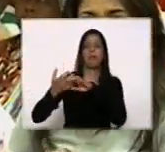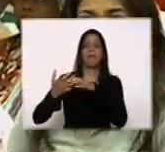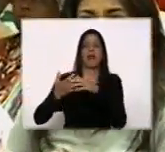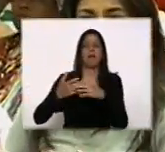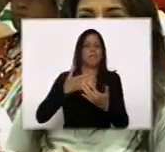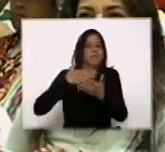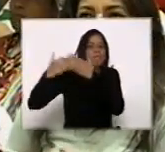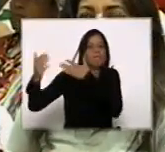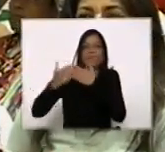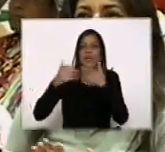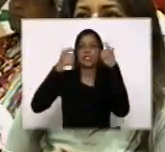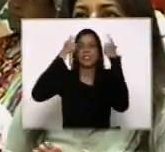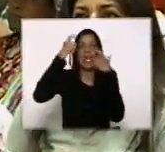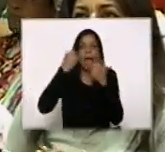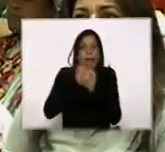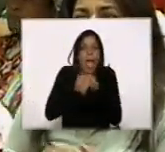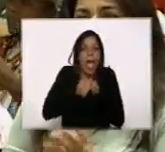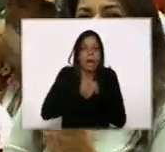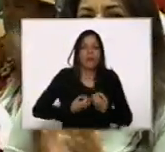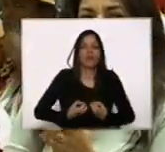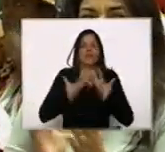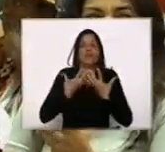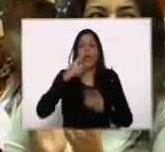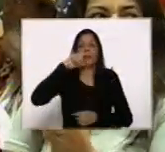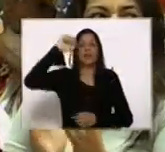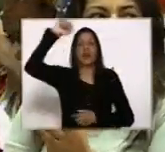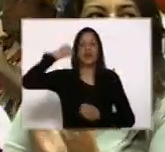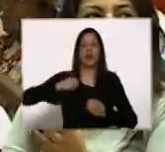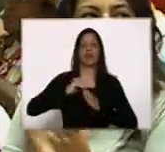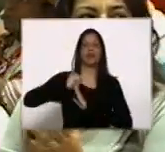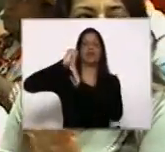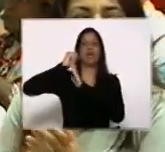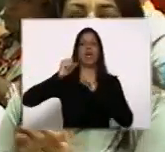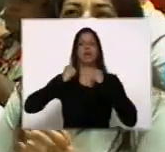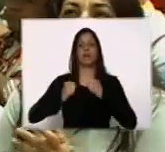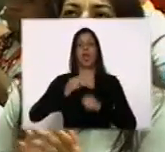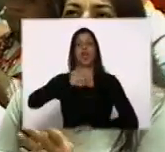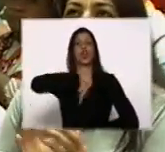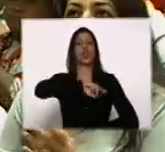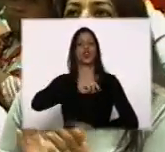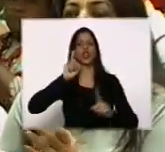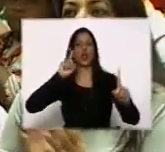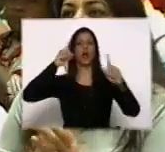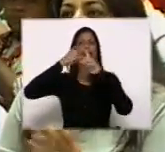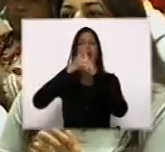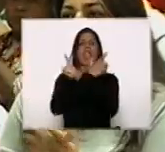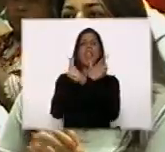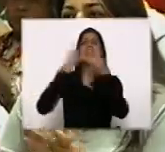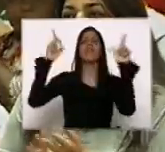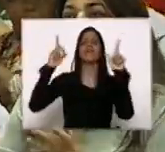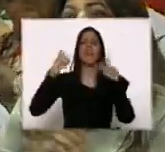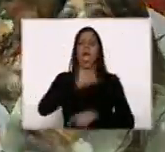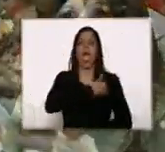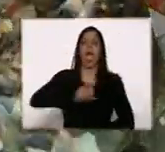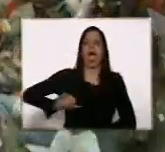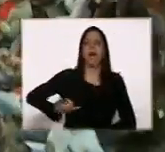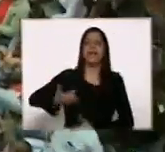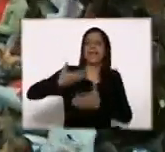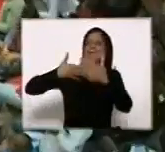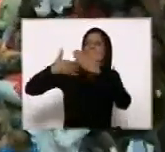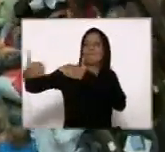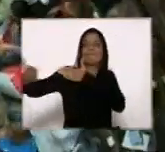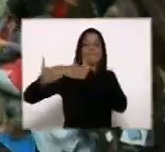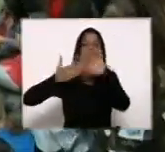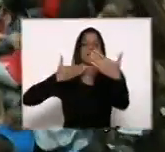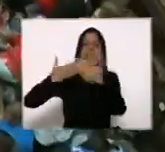y el espíritu de Chávez y el liderazgo de Nicolás Maduro, nosotros seremos libres. No habrá hambre, no habrá